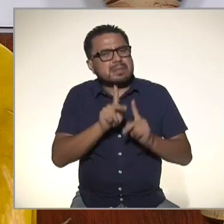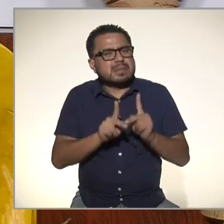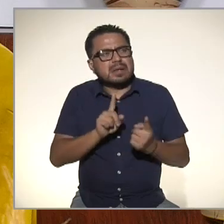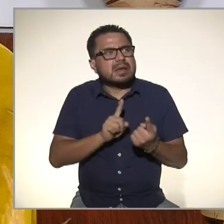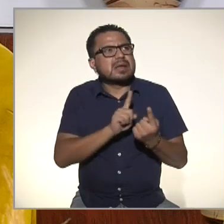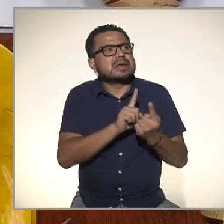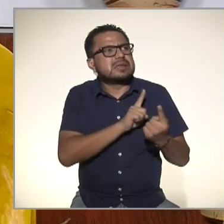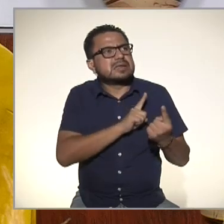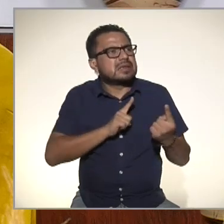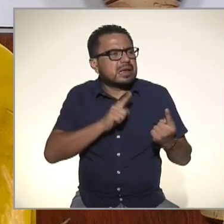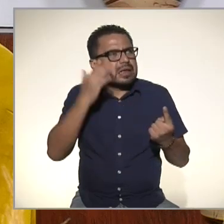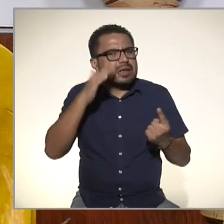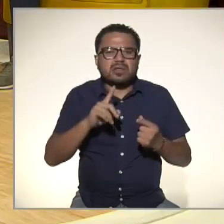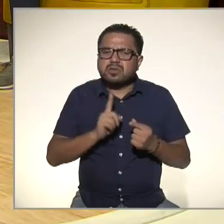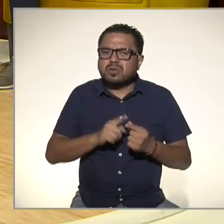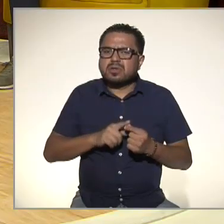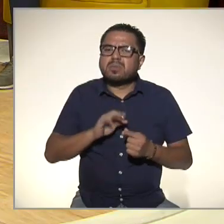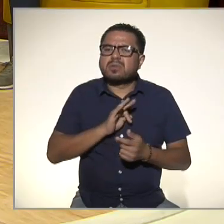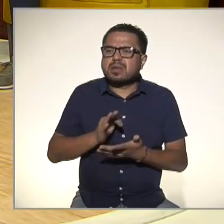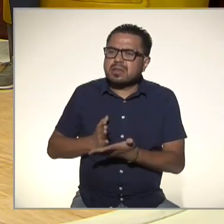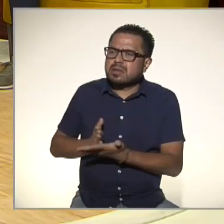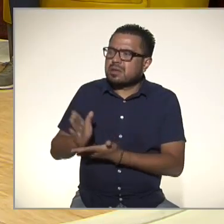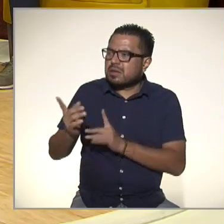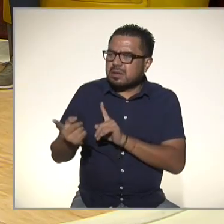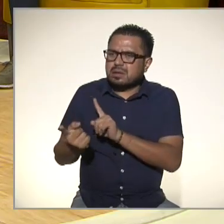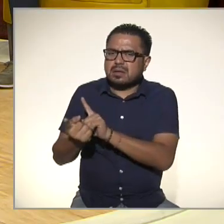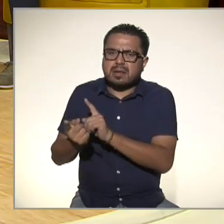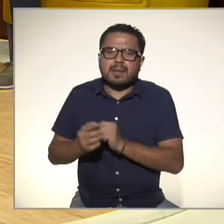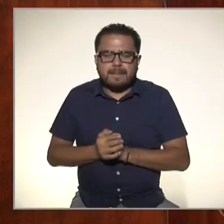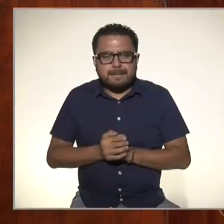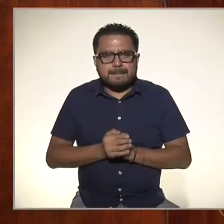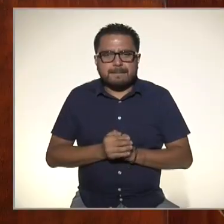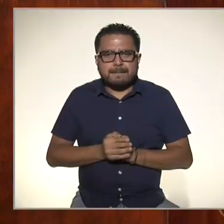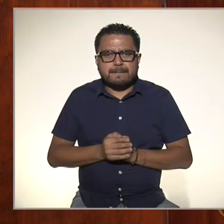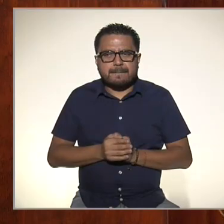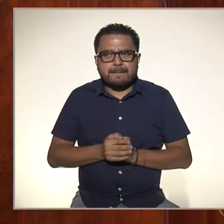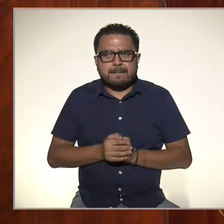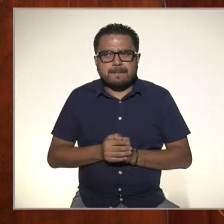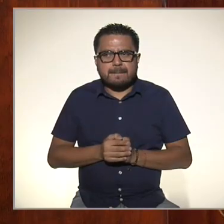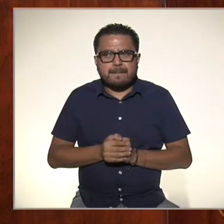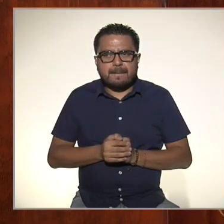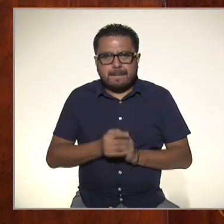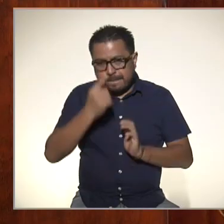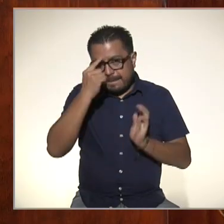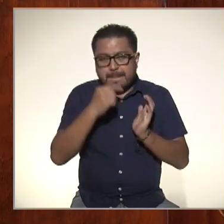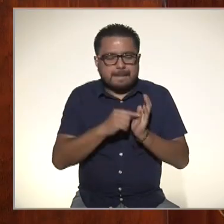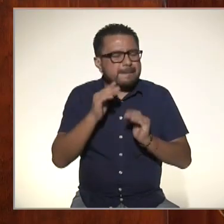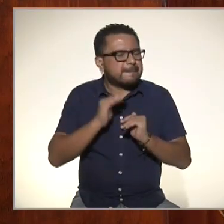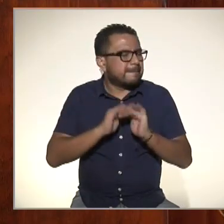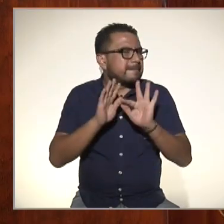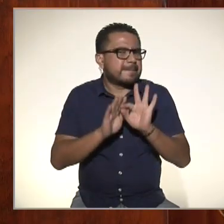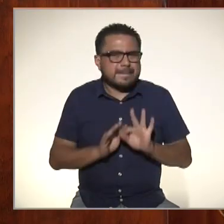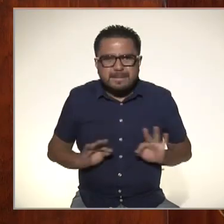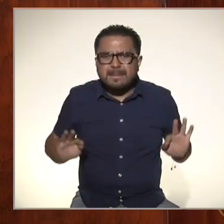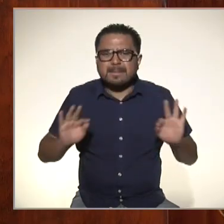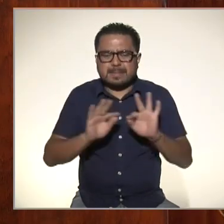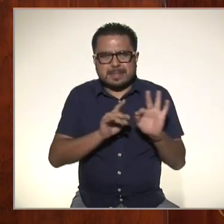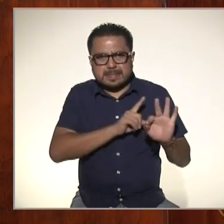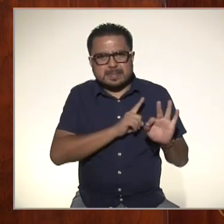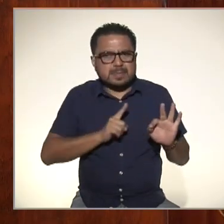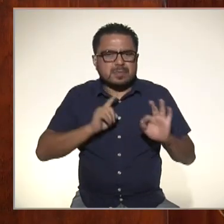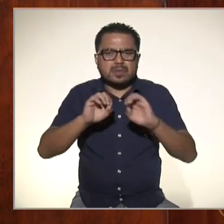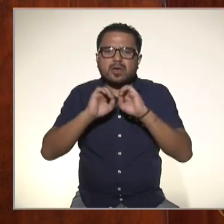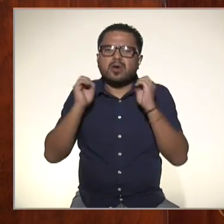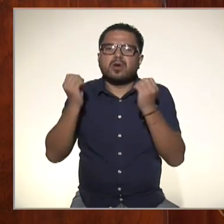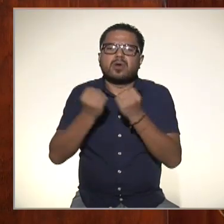de saber? ¿A dónde se puede acercar? Pues nuevamente creo que es súper importante acudir a